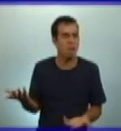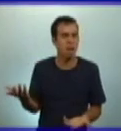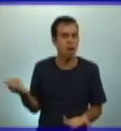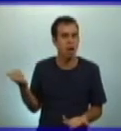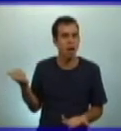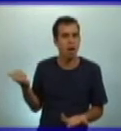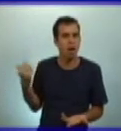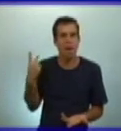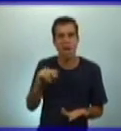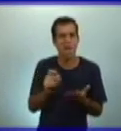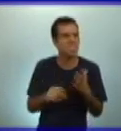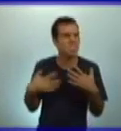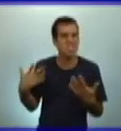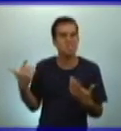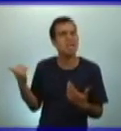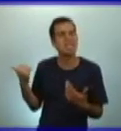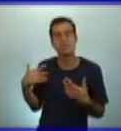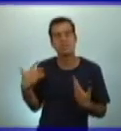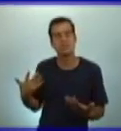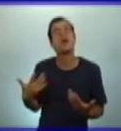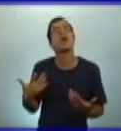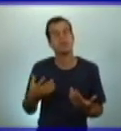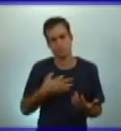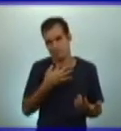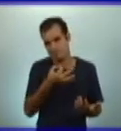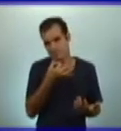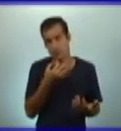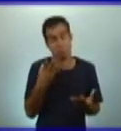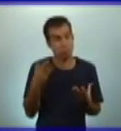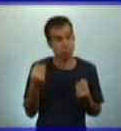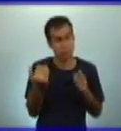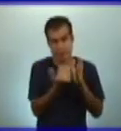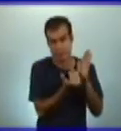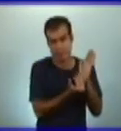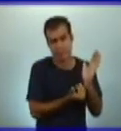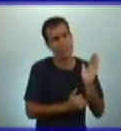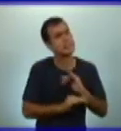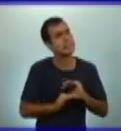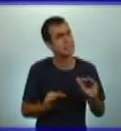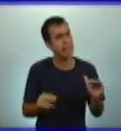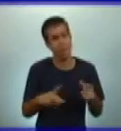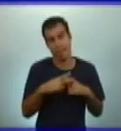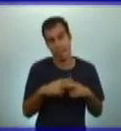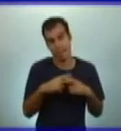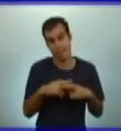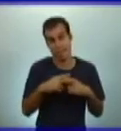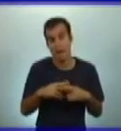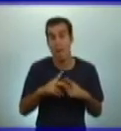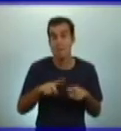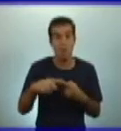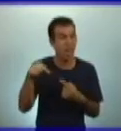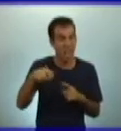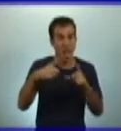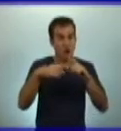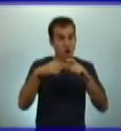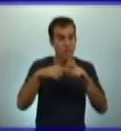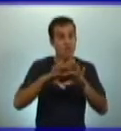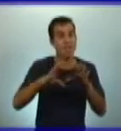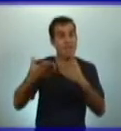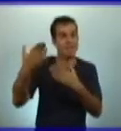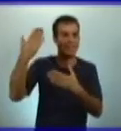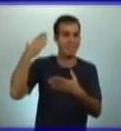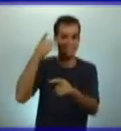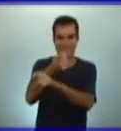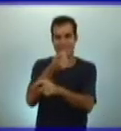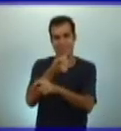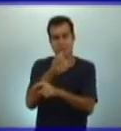están en las páginas señaladas? Muchos de ellos ya están resueltos, porque estos contenidos ya se dieron, se